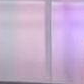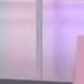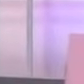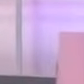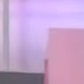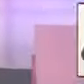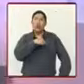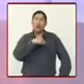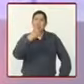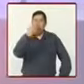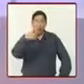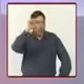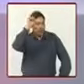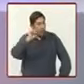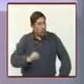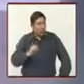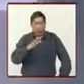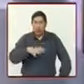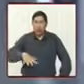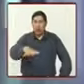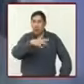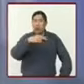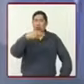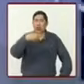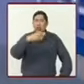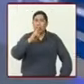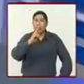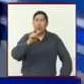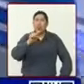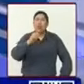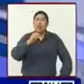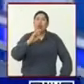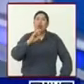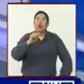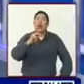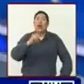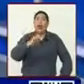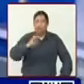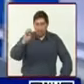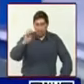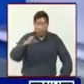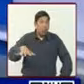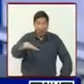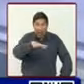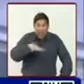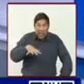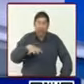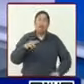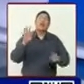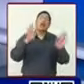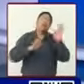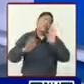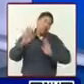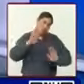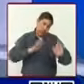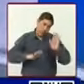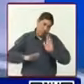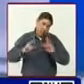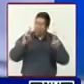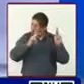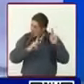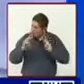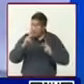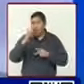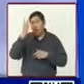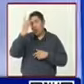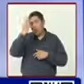La zona sur, específicamente a Huancané, donde los vecinos están preocupados y están pidiendo que las autoridades les atiendan. ¿Y sabe por qué? Porque